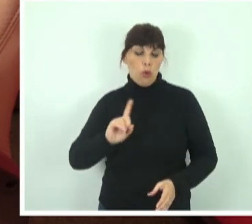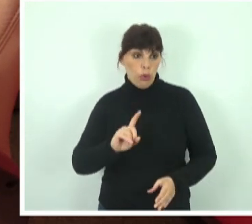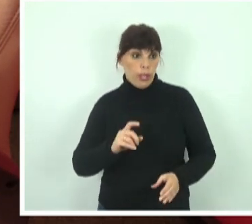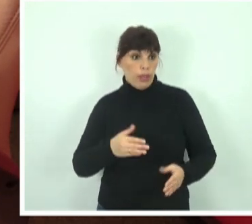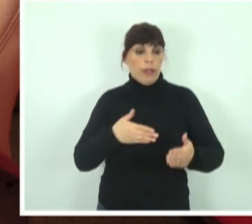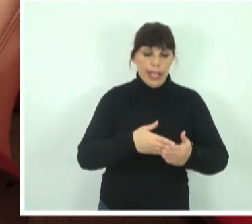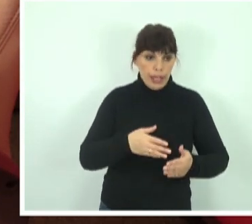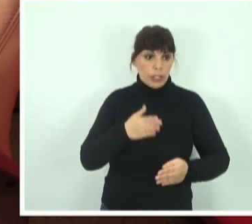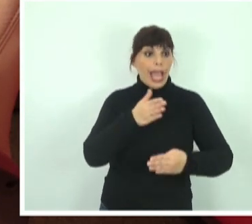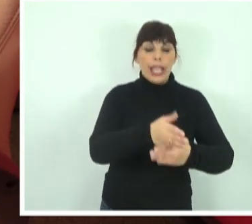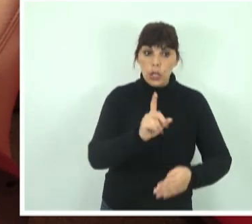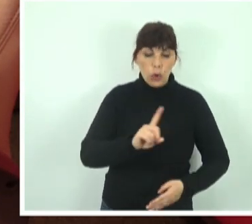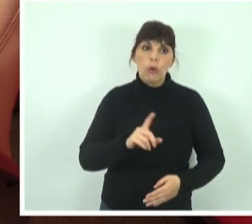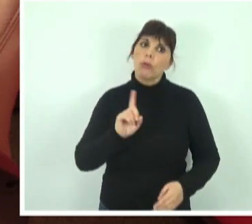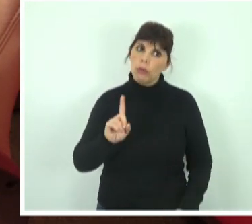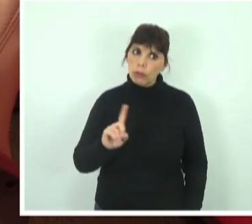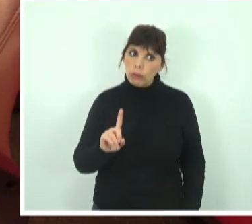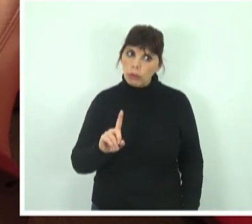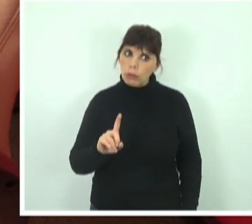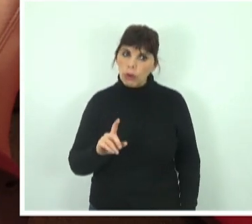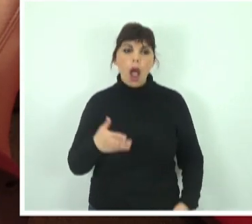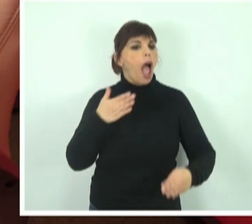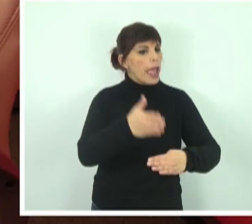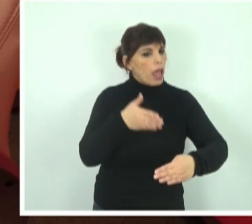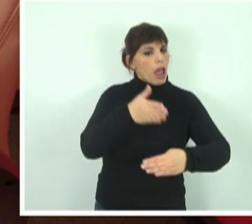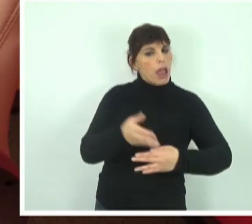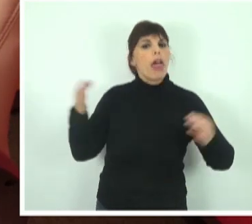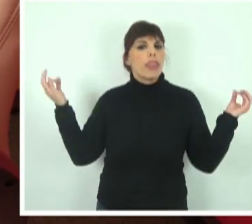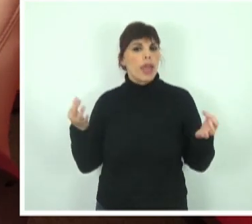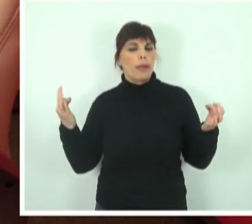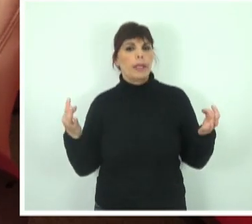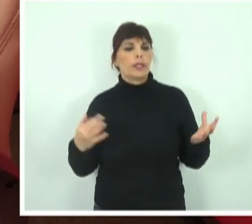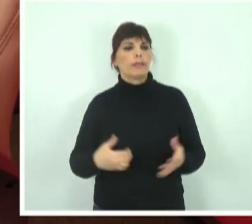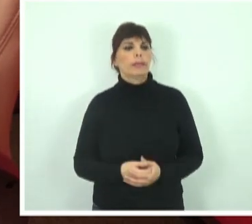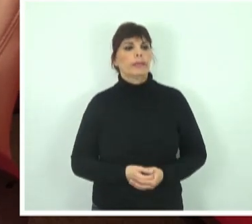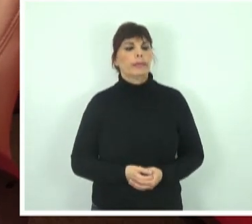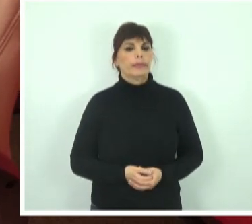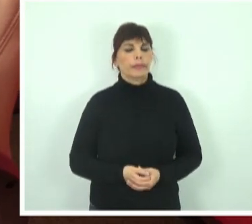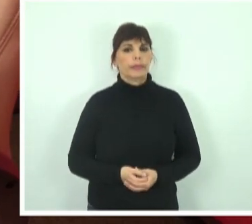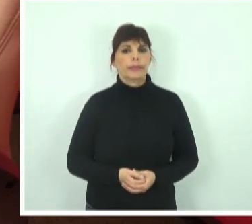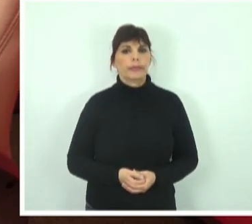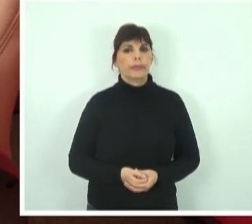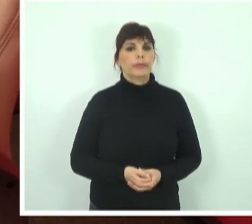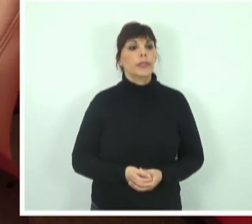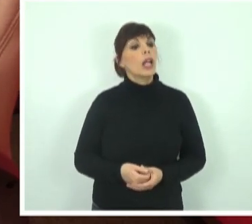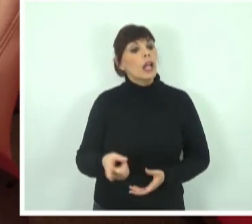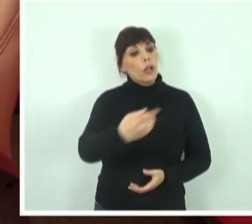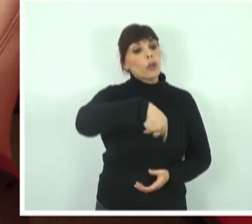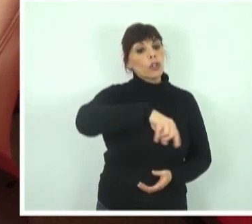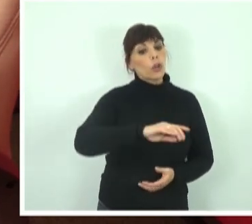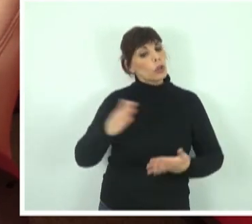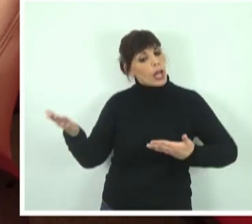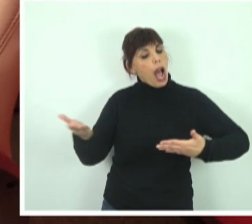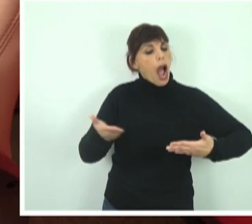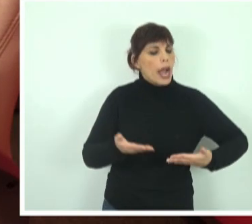por costumbre. Dice: sino exhortándonos, ayudándonos,